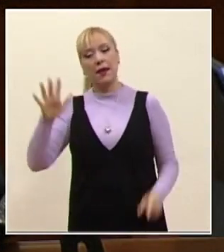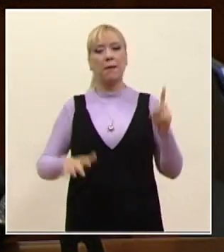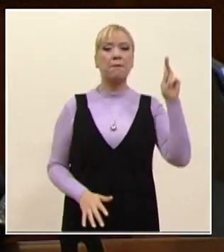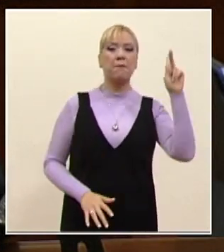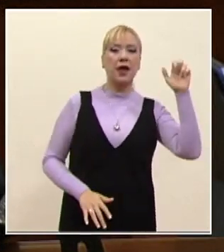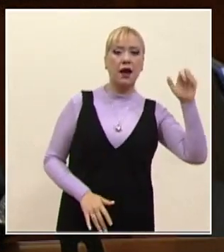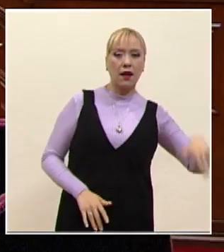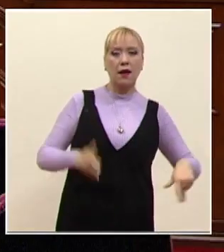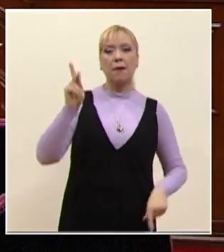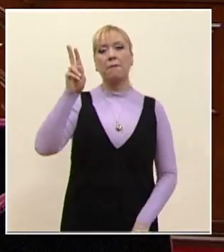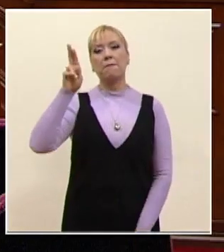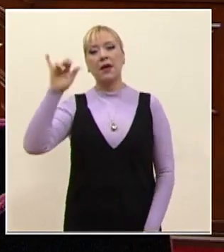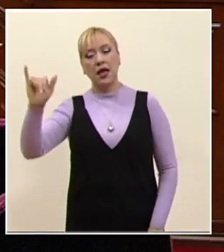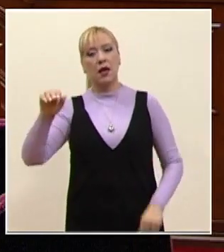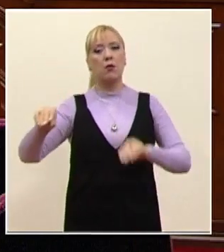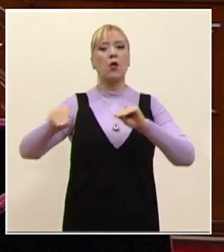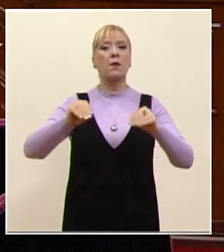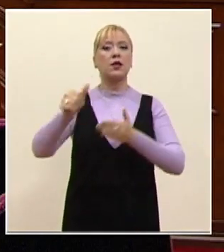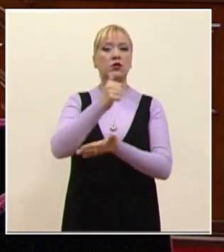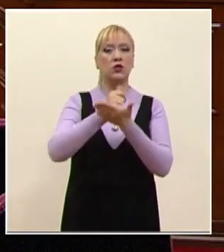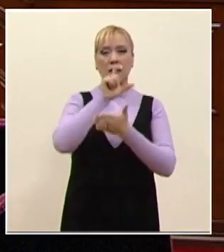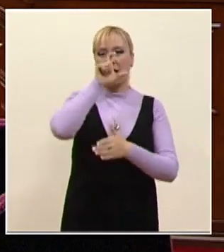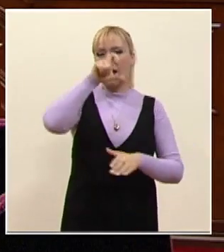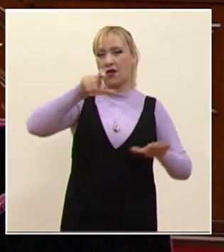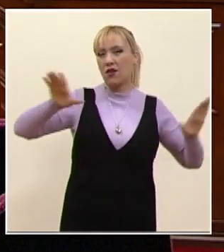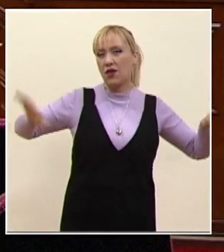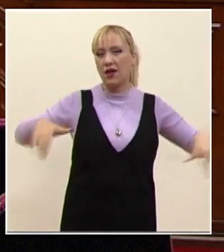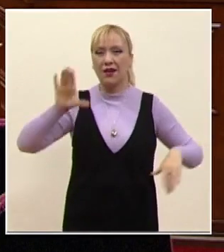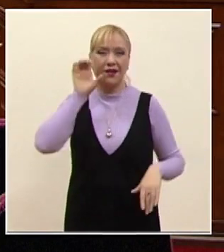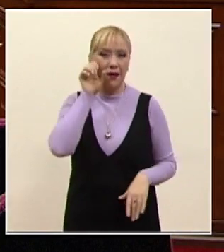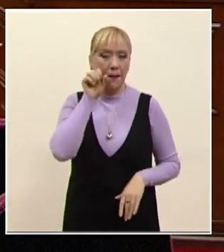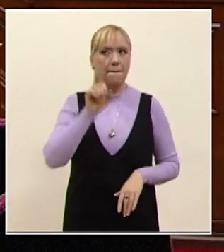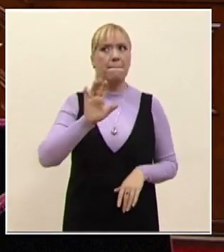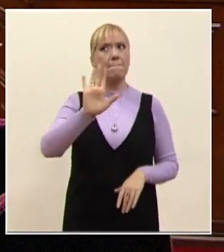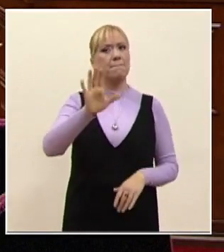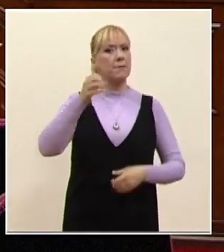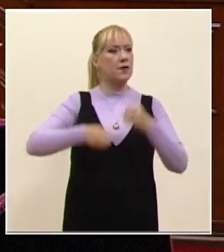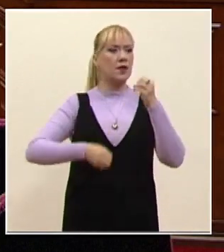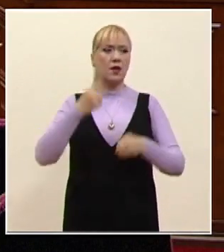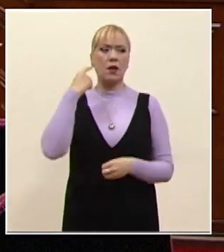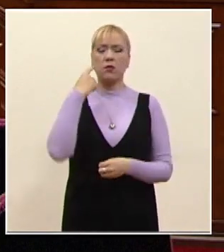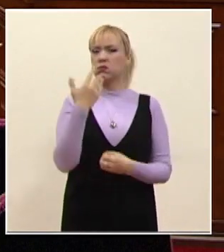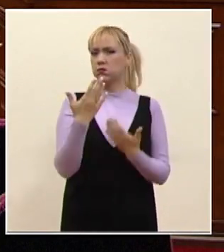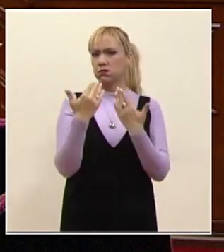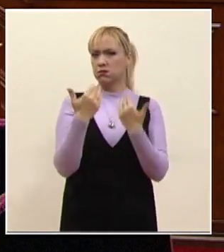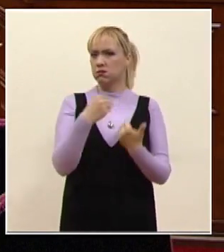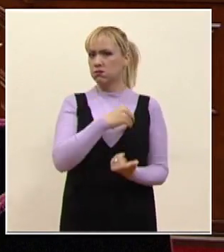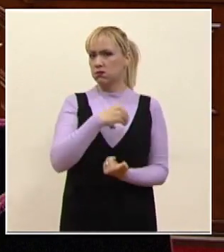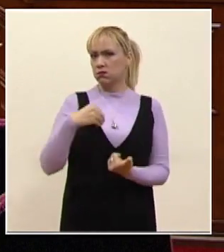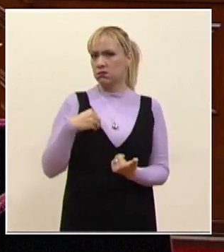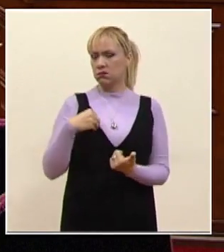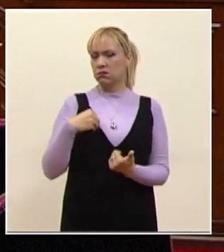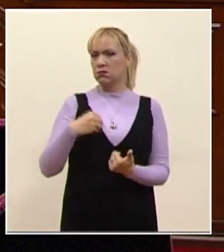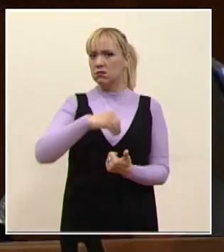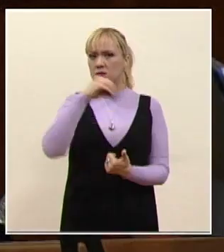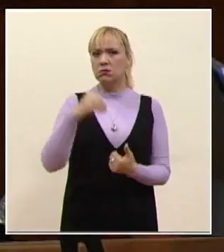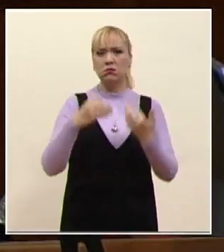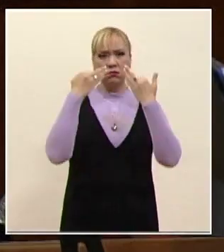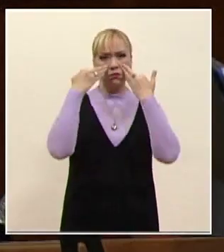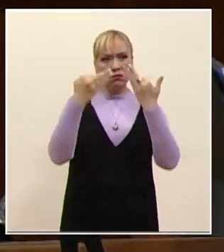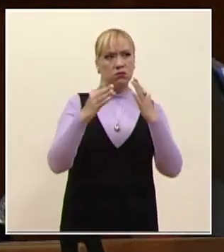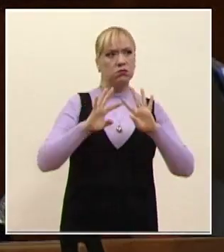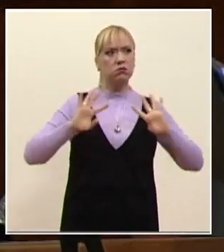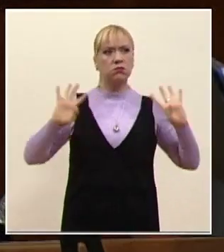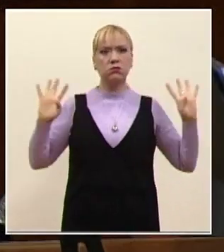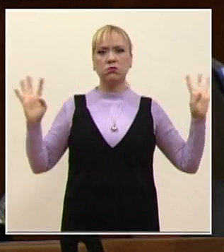Movimiento Ciudadano. La Corte determinó que no había una obligación de implementar una práctica de parlamento abierto